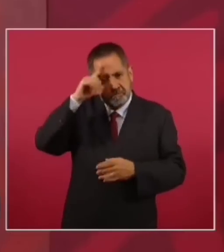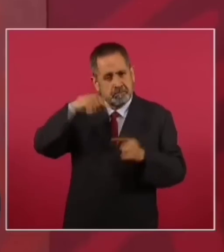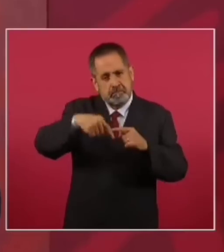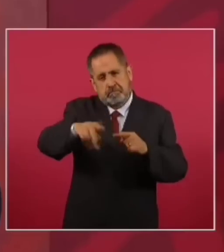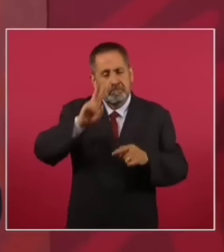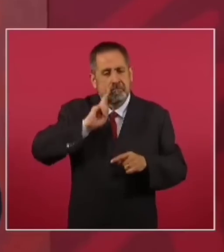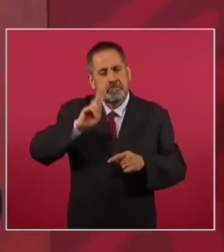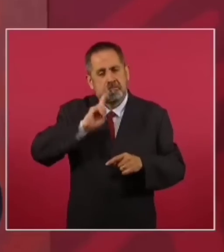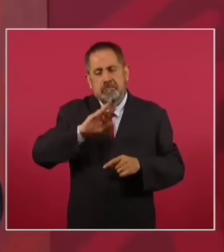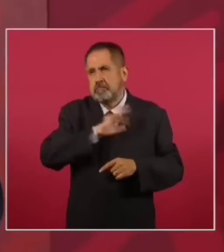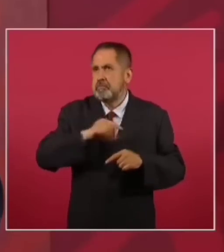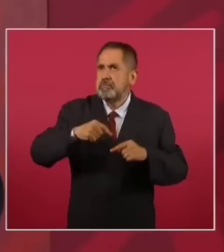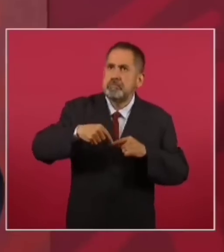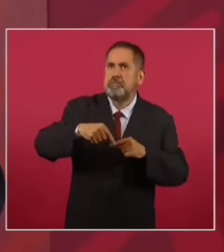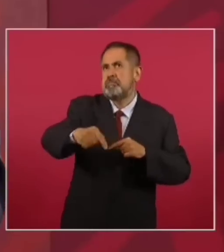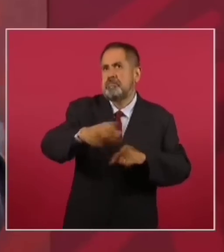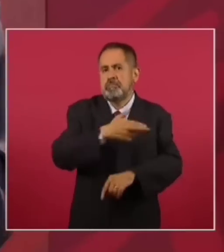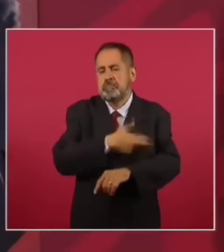en el